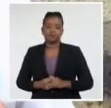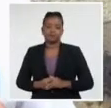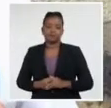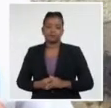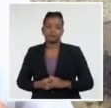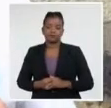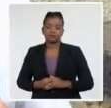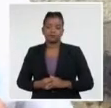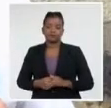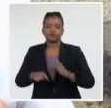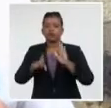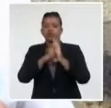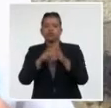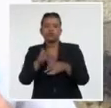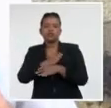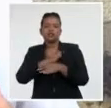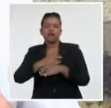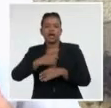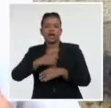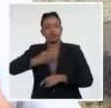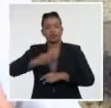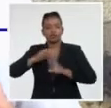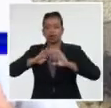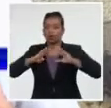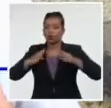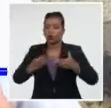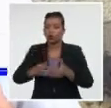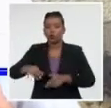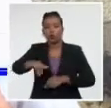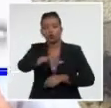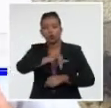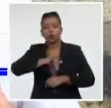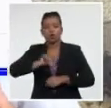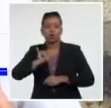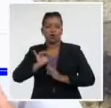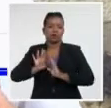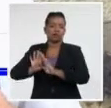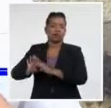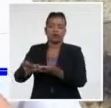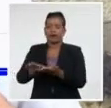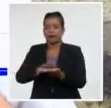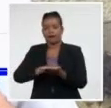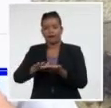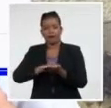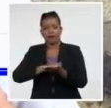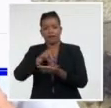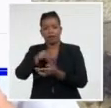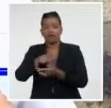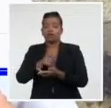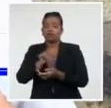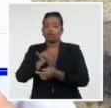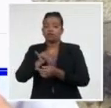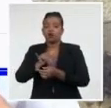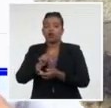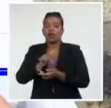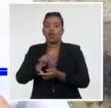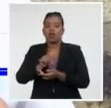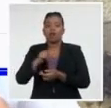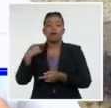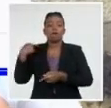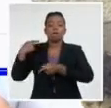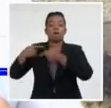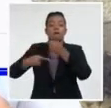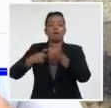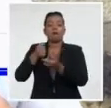por igual, no niega el derecho a nadie. Es un esfuerzo además que va dirigido no solamente a las generaciones de hoy, sino a las generaciones futuras, la